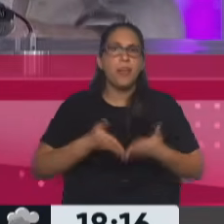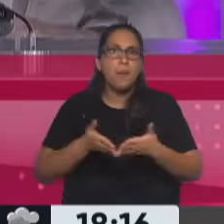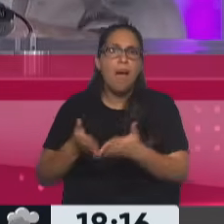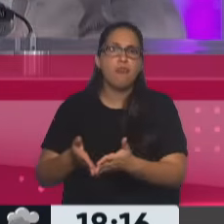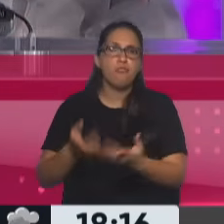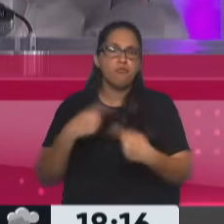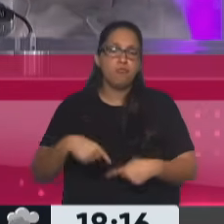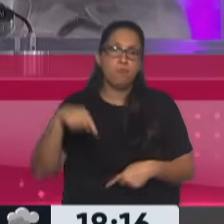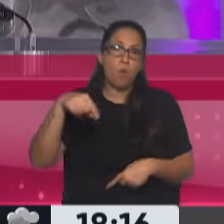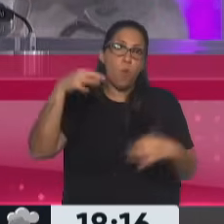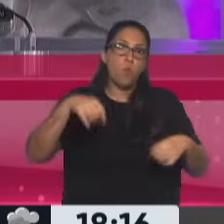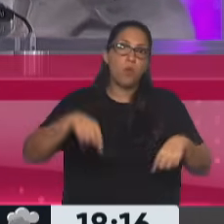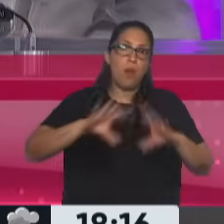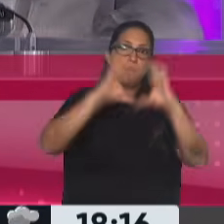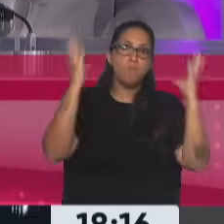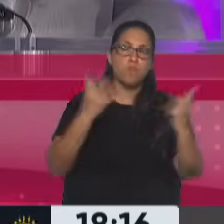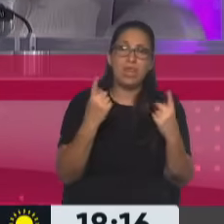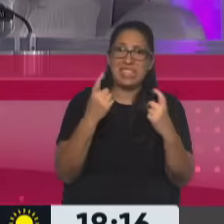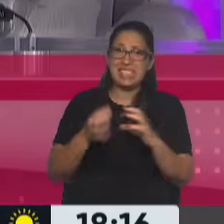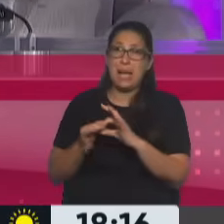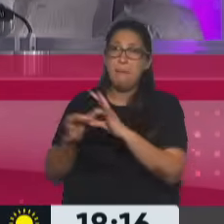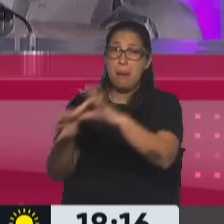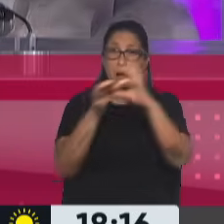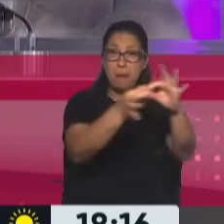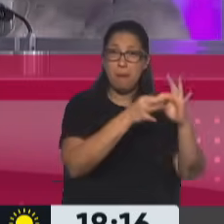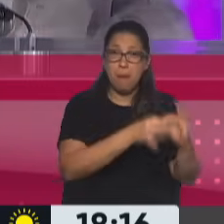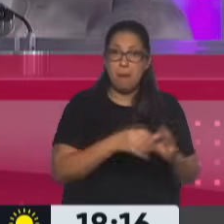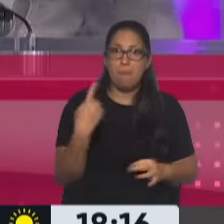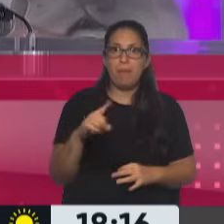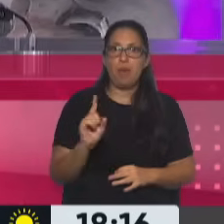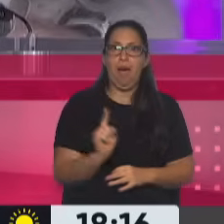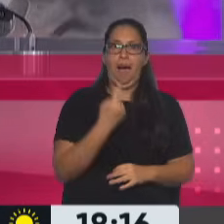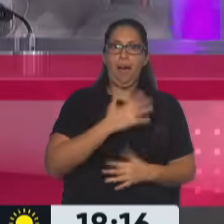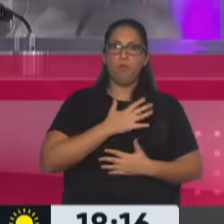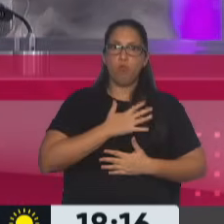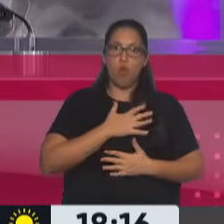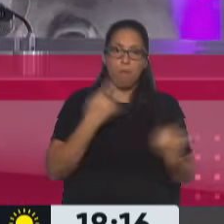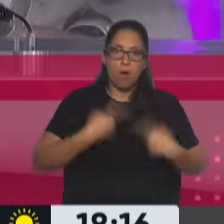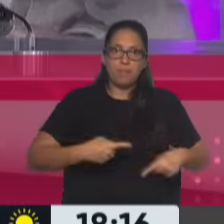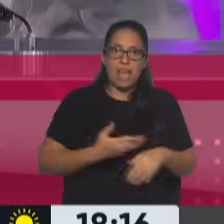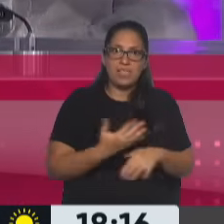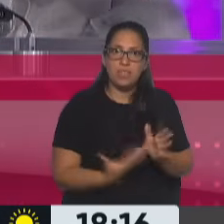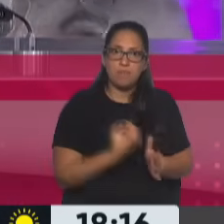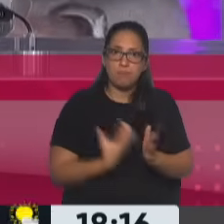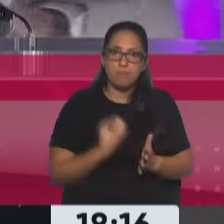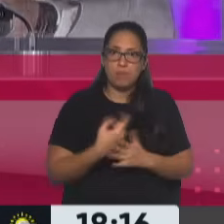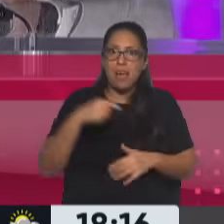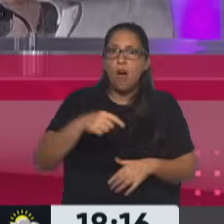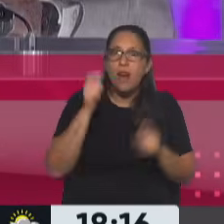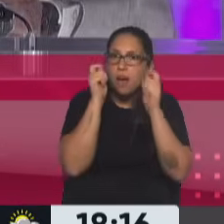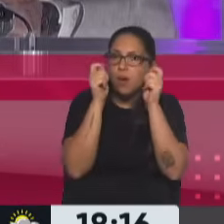un mundo que es interdependiente, pero que a su vez tiene que ser autónomo en materia de acceso a recursos. Groenlandia empieza a